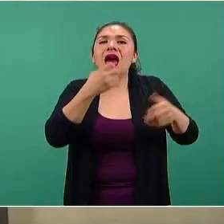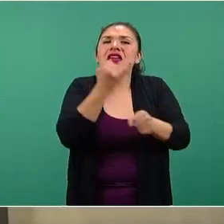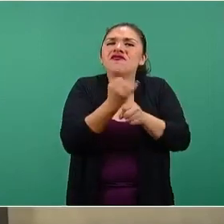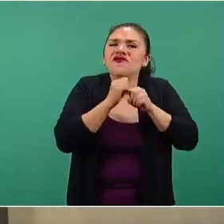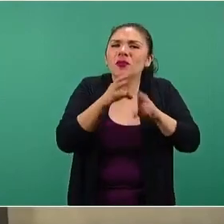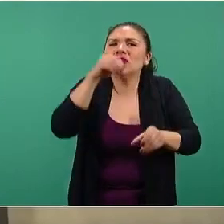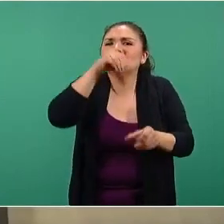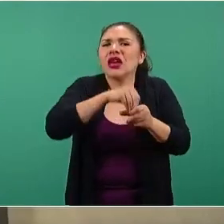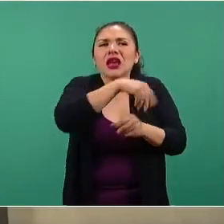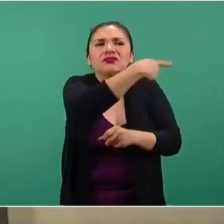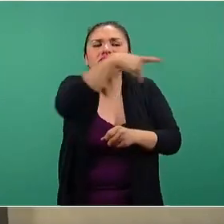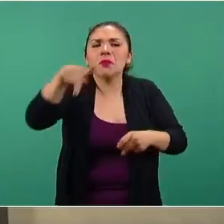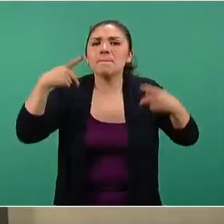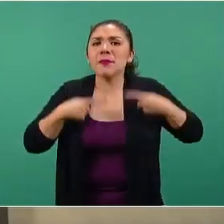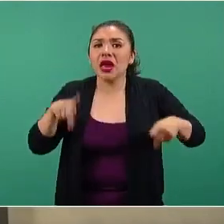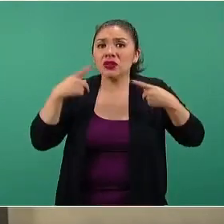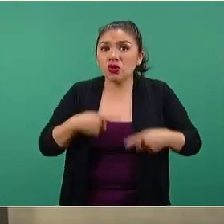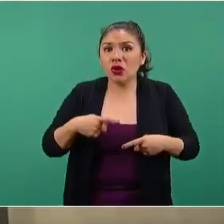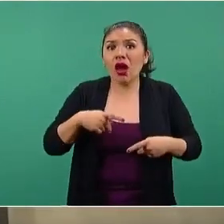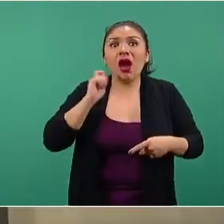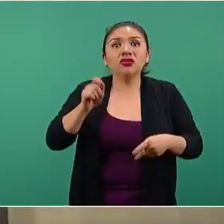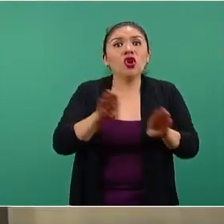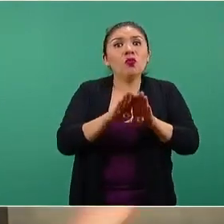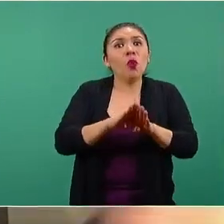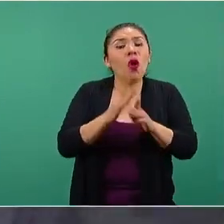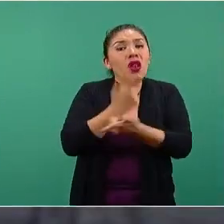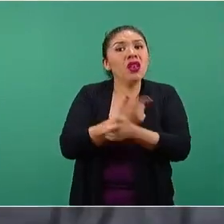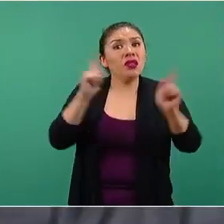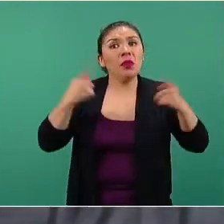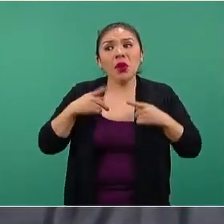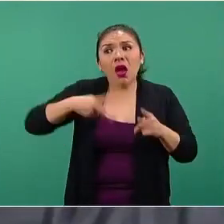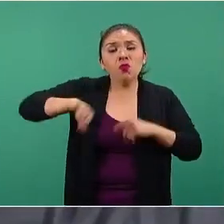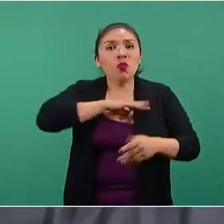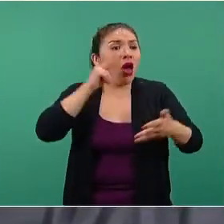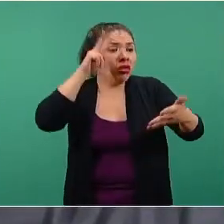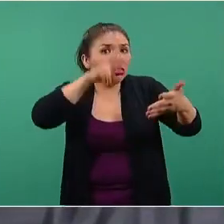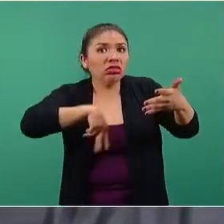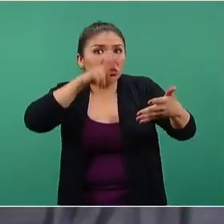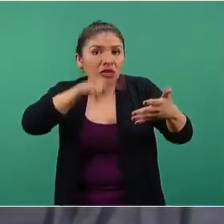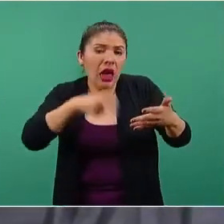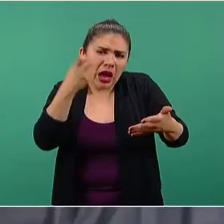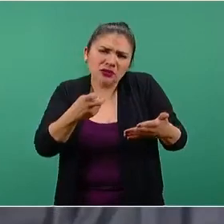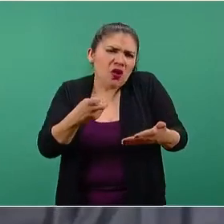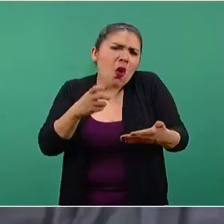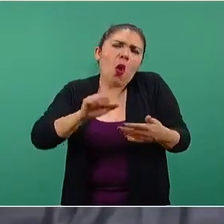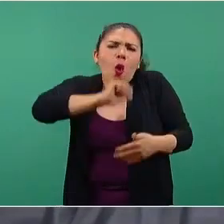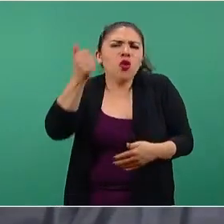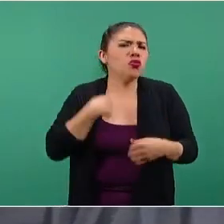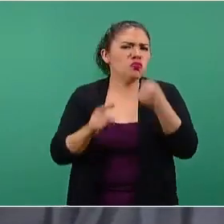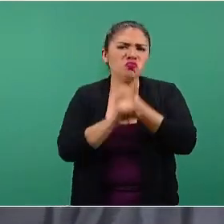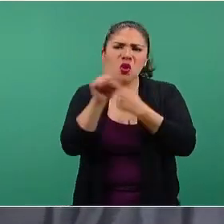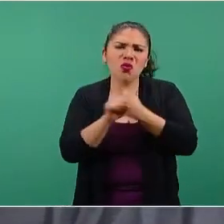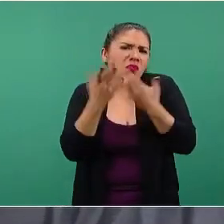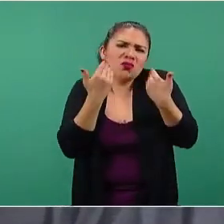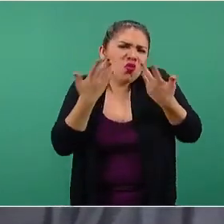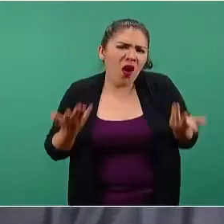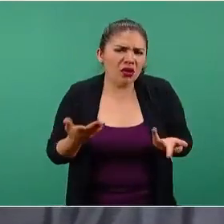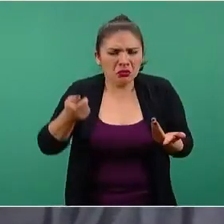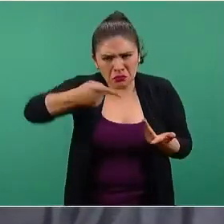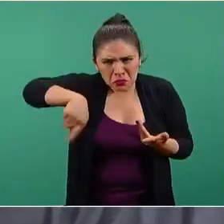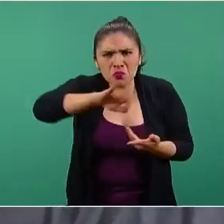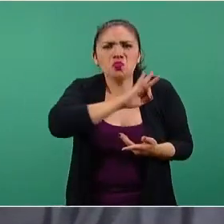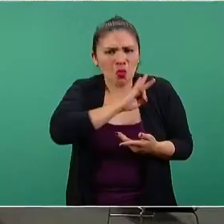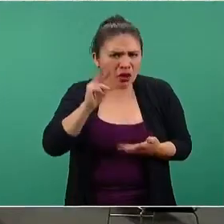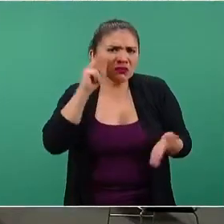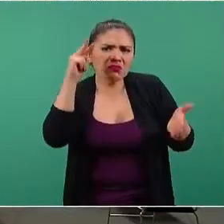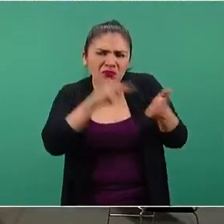o la privacidad de las personas. Fuera de eso no hay ningún problema. Podemos poner a disposición la información que ustedes como